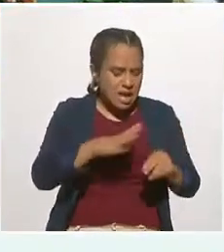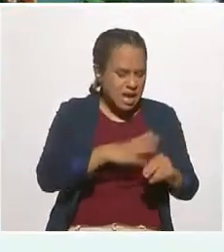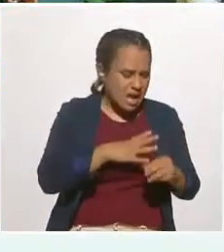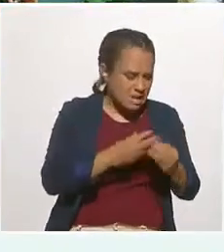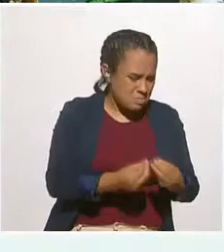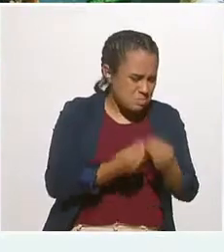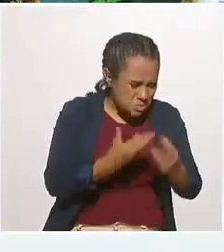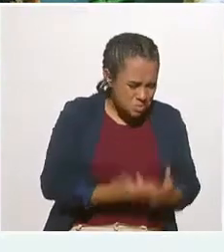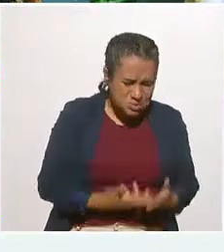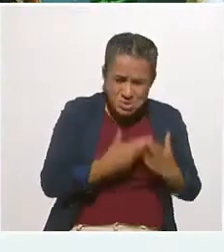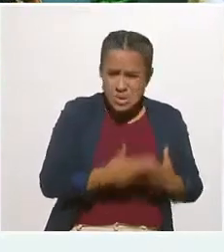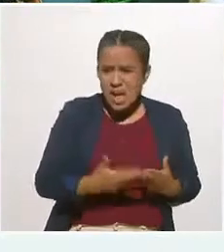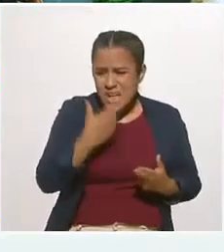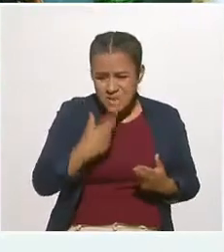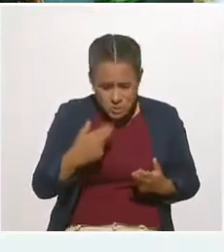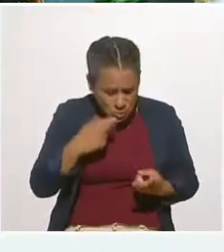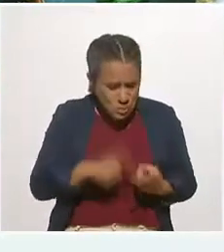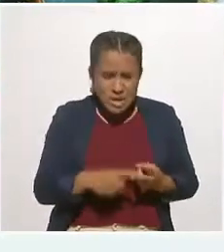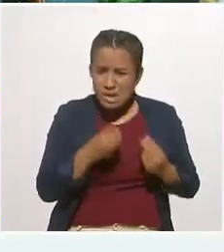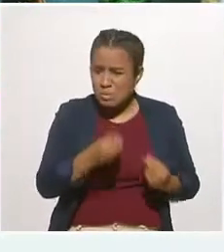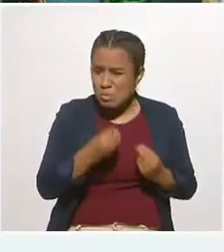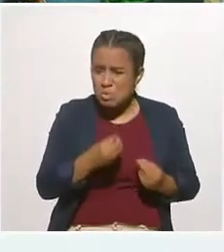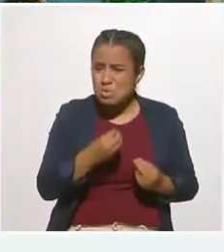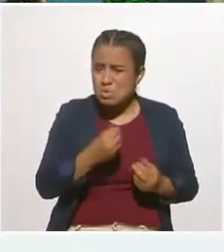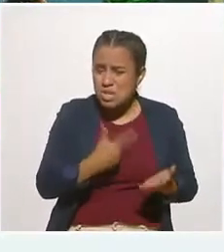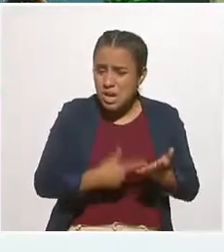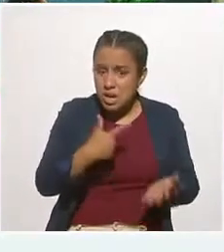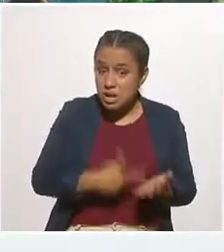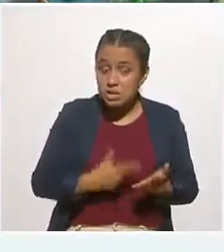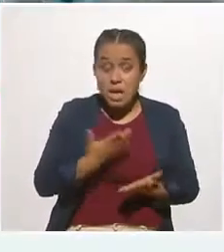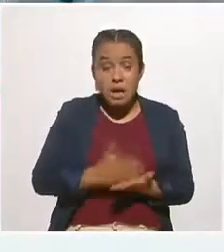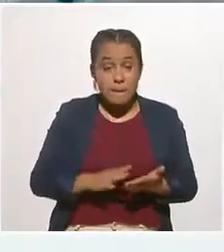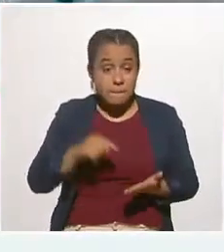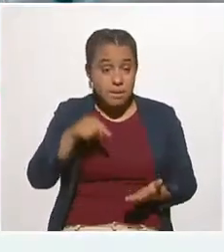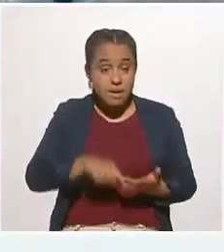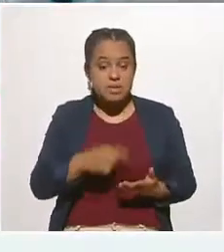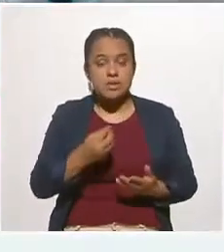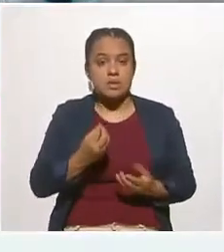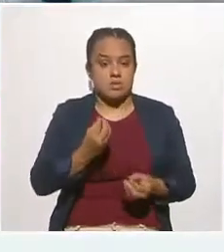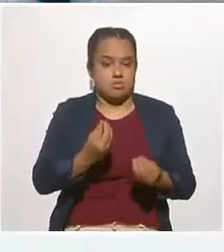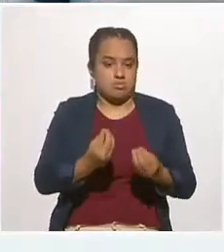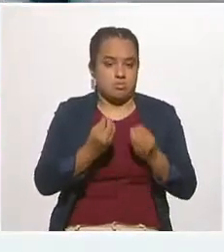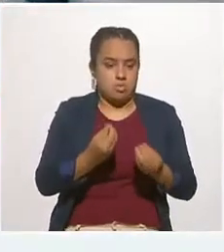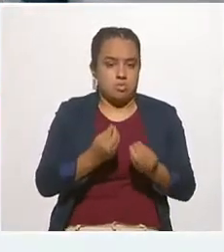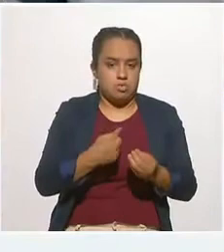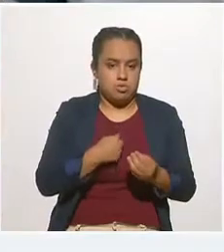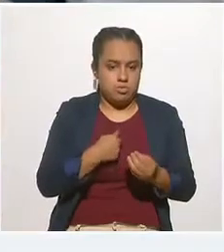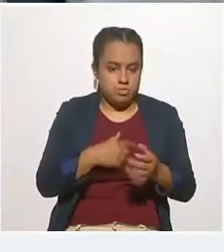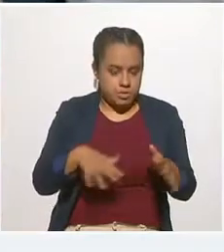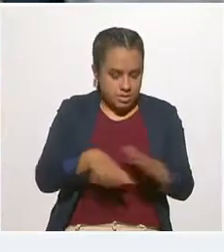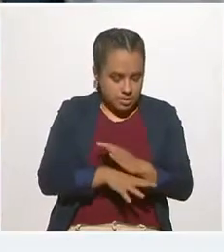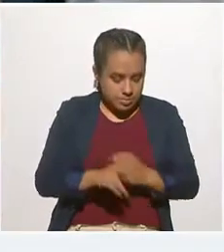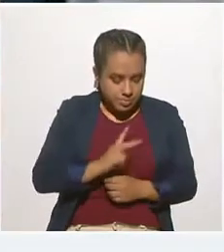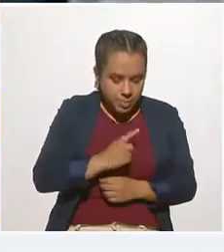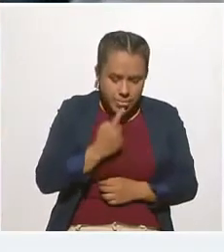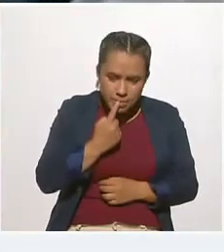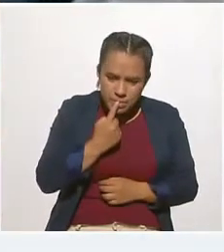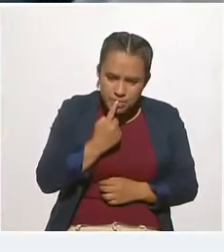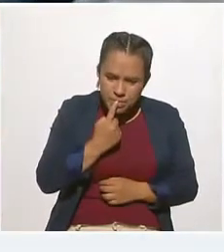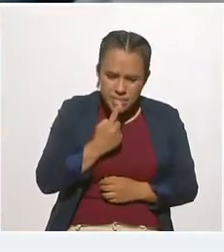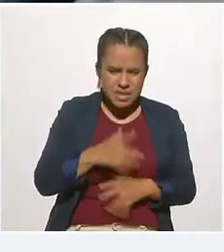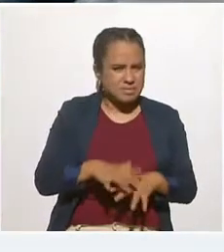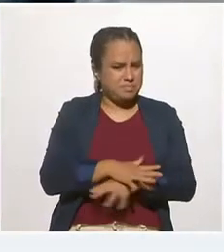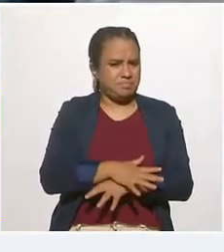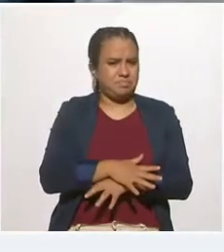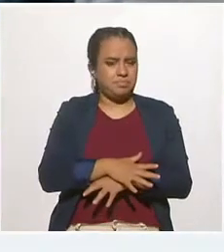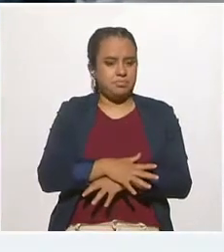grasas, pero además de todo que son alimentos que están modificando mi percepción del sabor. Entonces, si yo estoy acostumbrada a